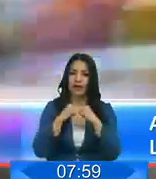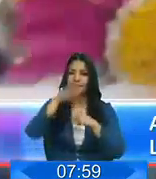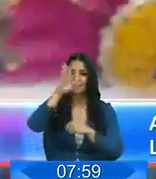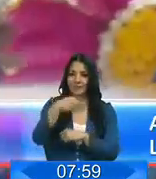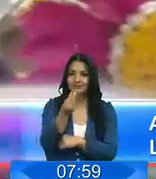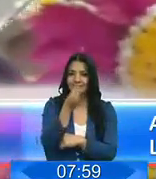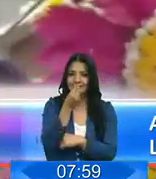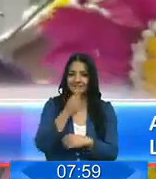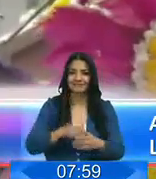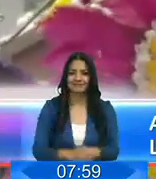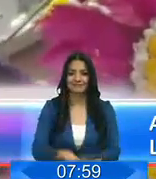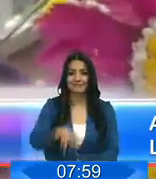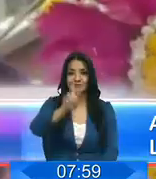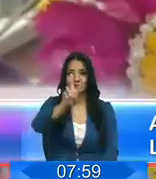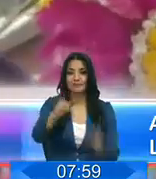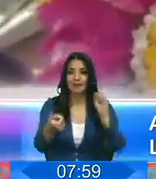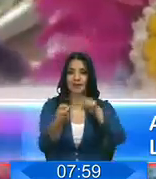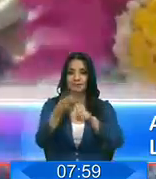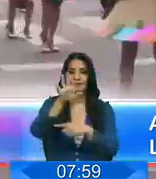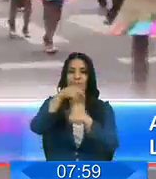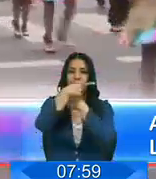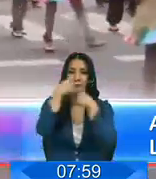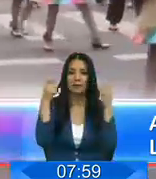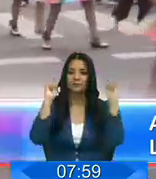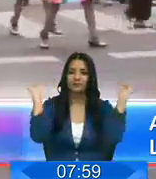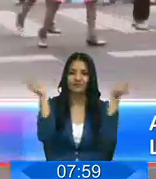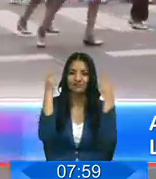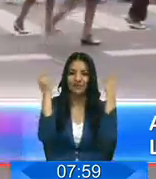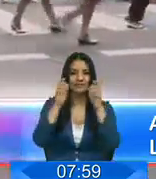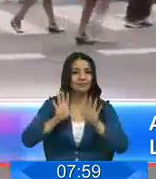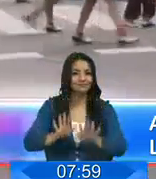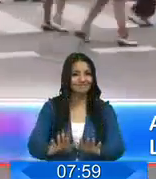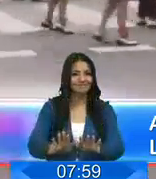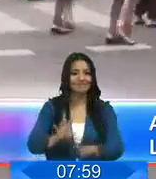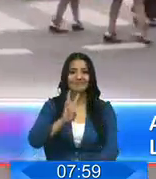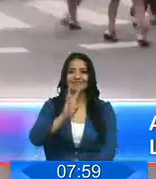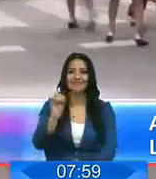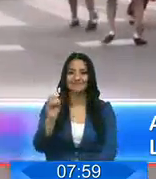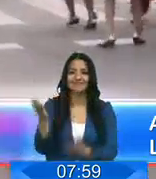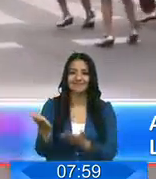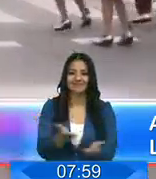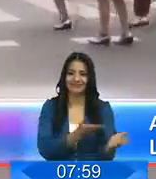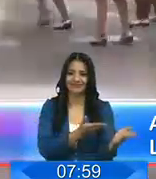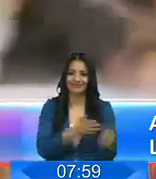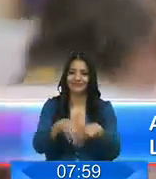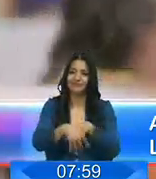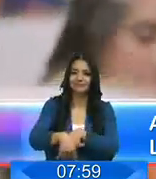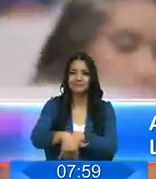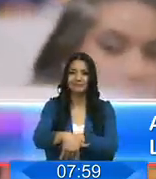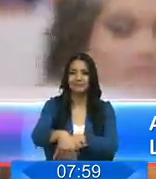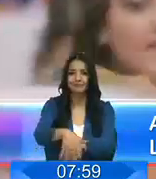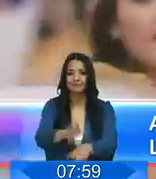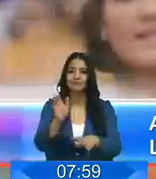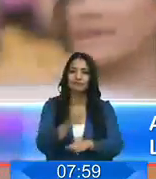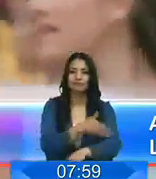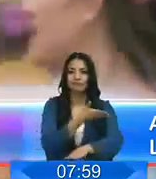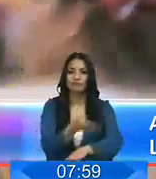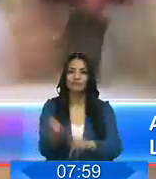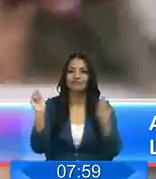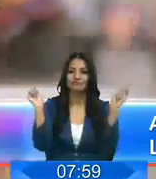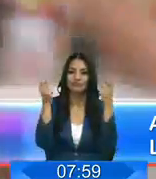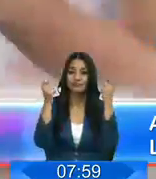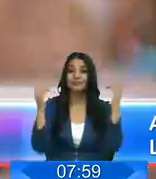aguarlo, de gallina, venga. Del 2 al 5 de marzo se darán los festejos que contarán con más de 60 eventos entre desfiles, conciertos, verbenas y